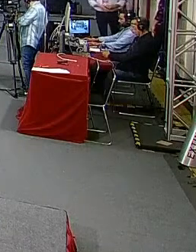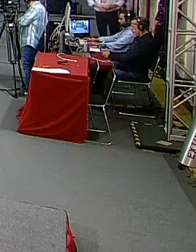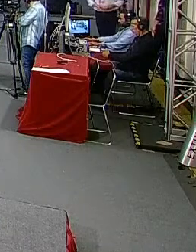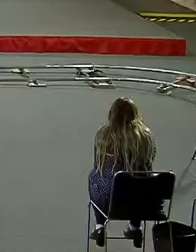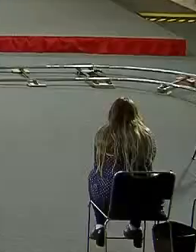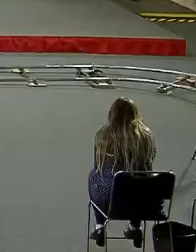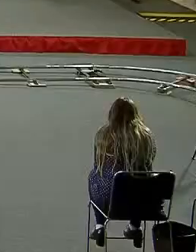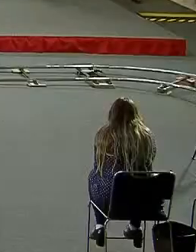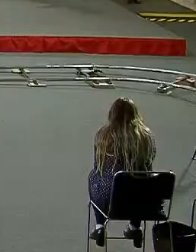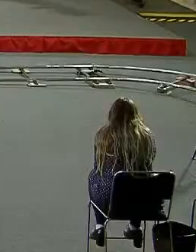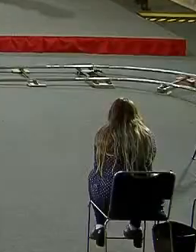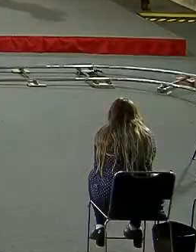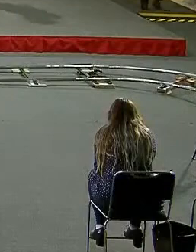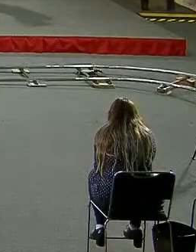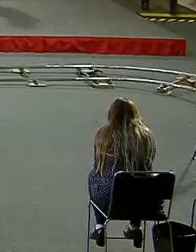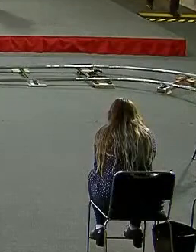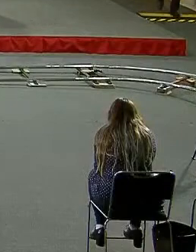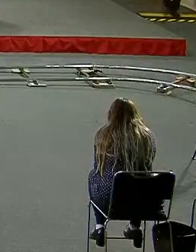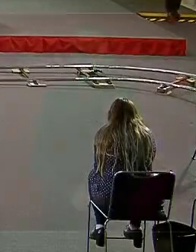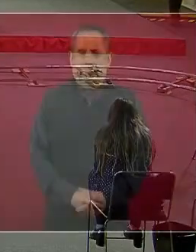Buenas noches.